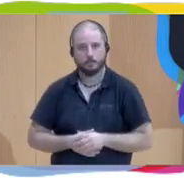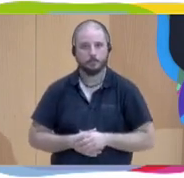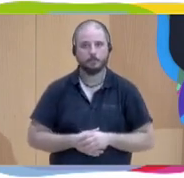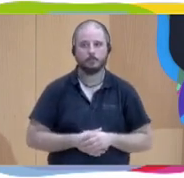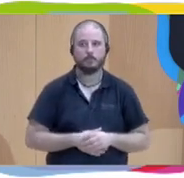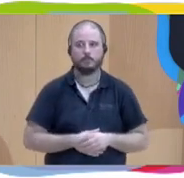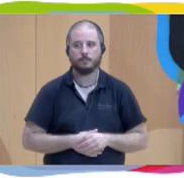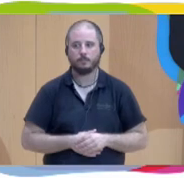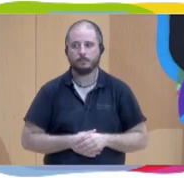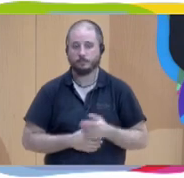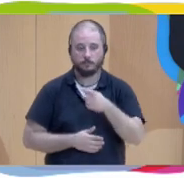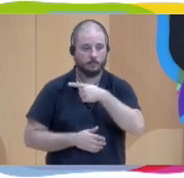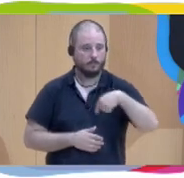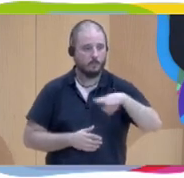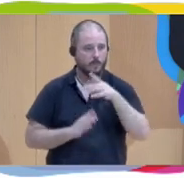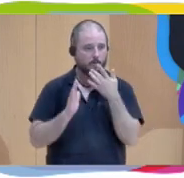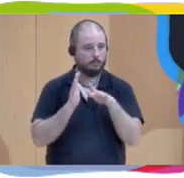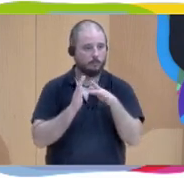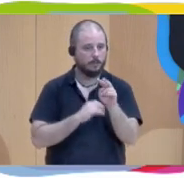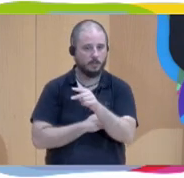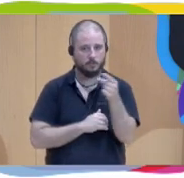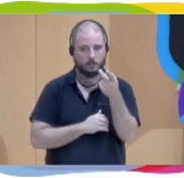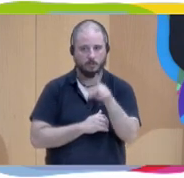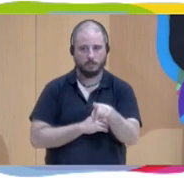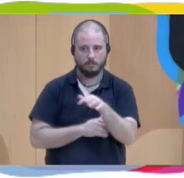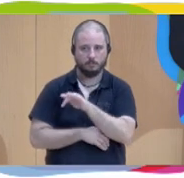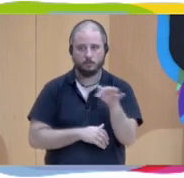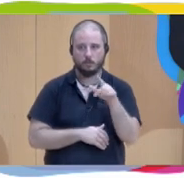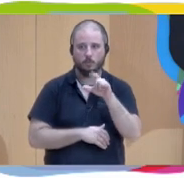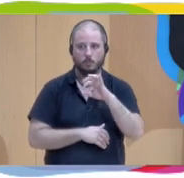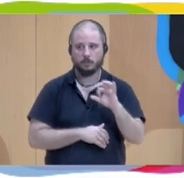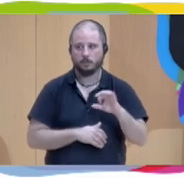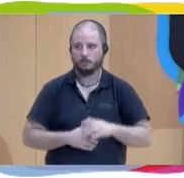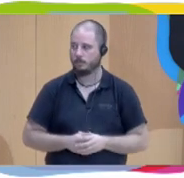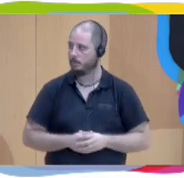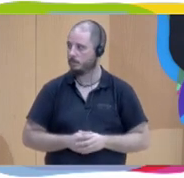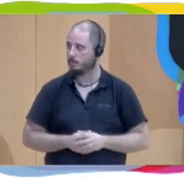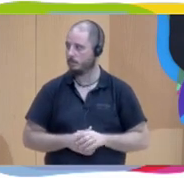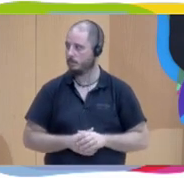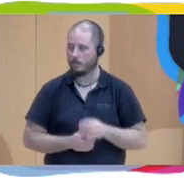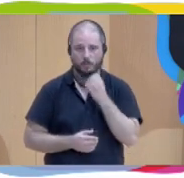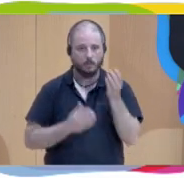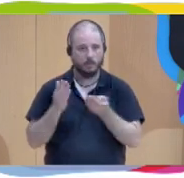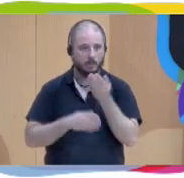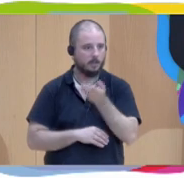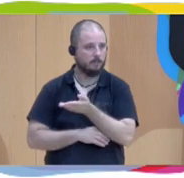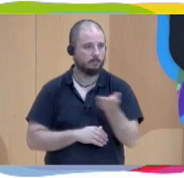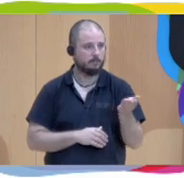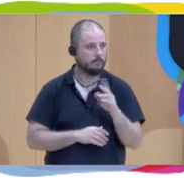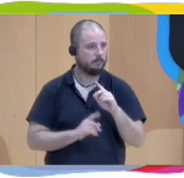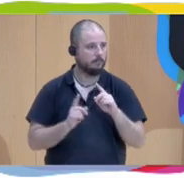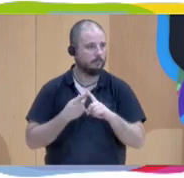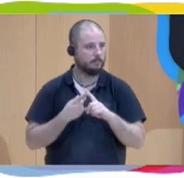ellas, nos cuentan este instante y los resultados obtenidos. Adelante, Luis. Pues nada, buenos días a todos y a todas. Y lo primero